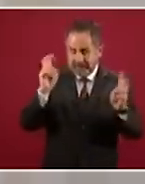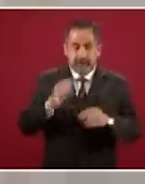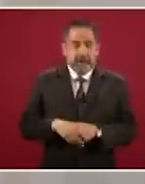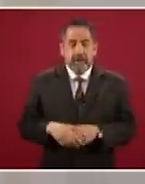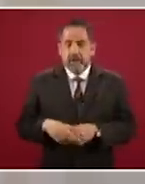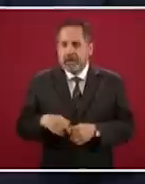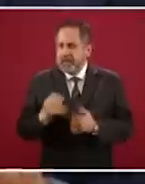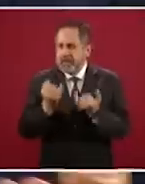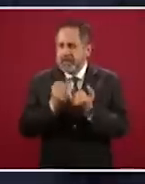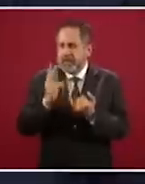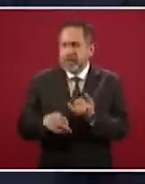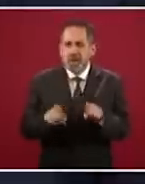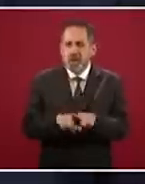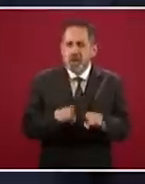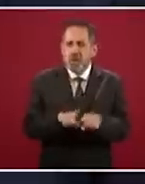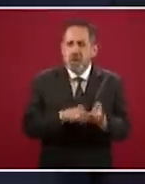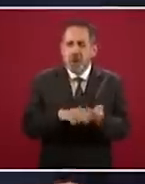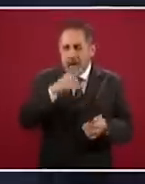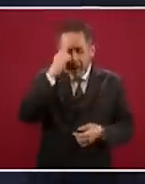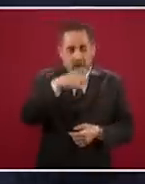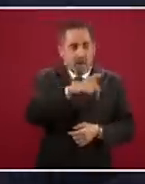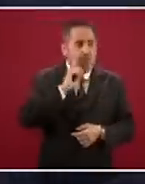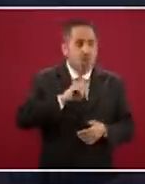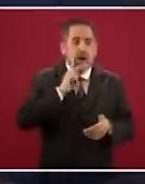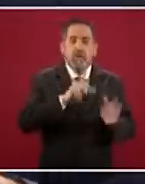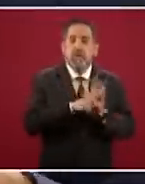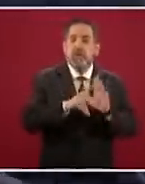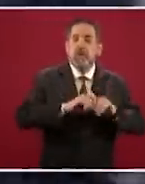equiparó esto al paso de Charola.